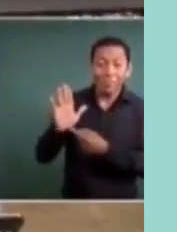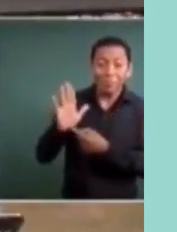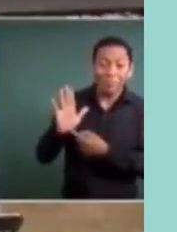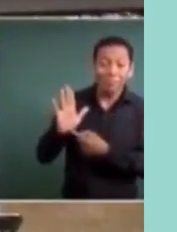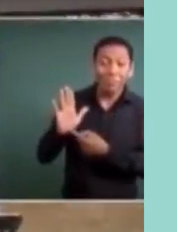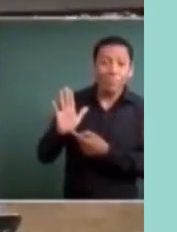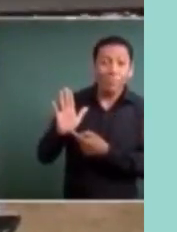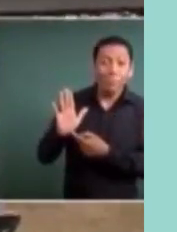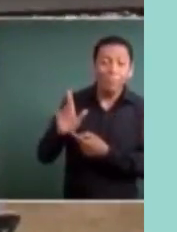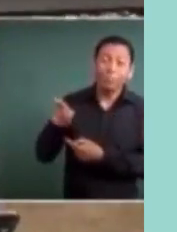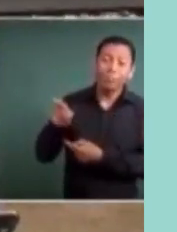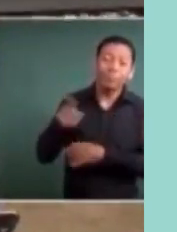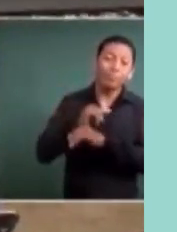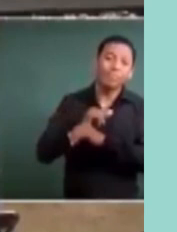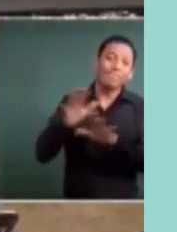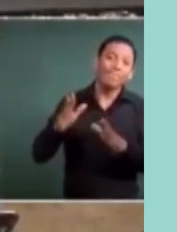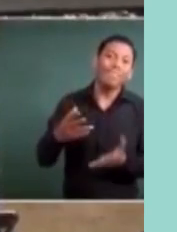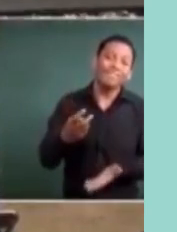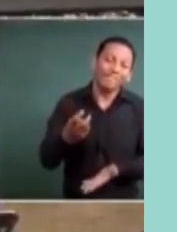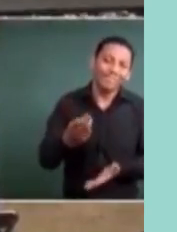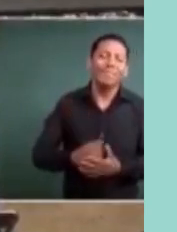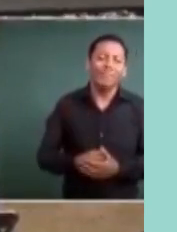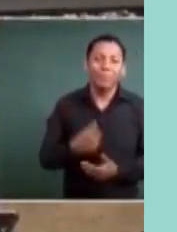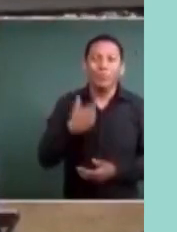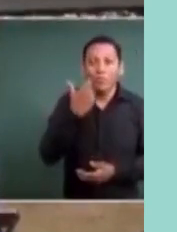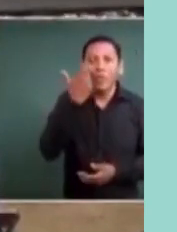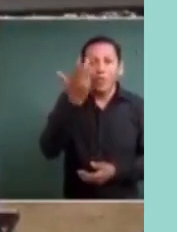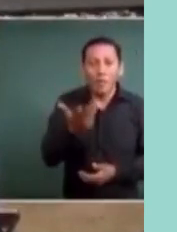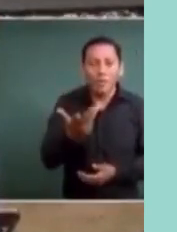es el que prevalece. Entonces quería